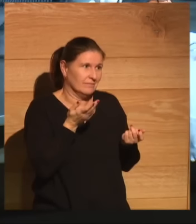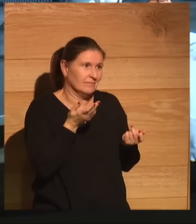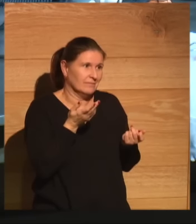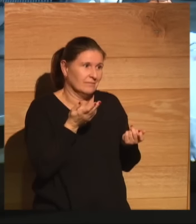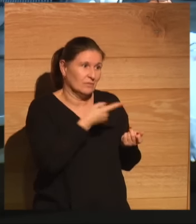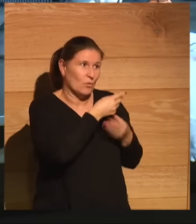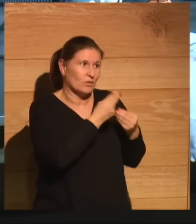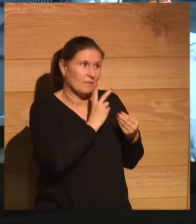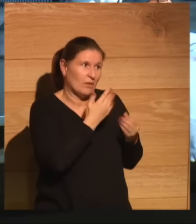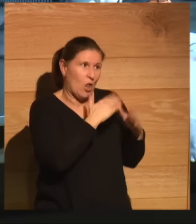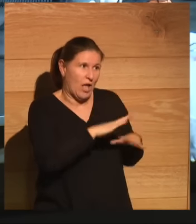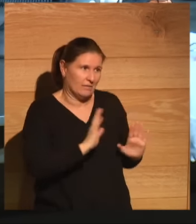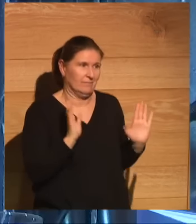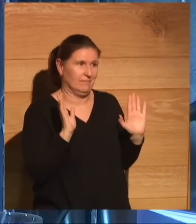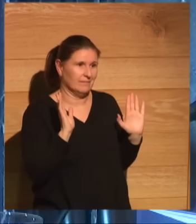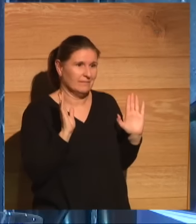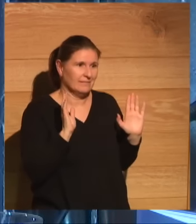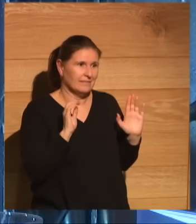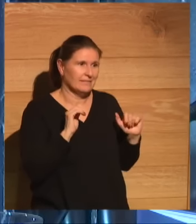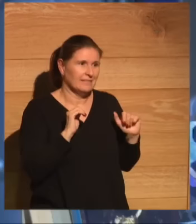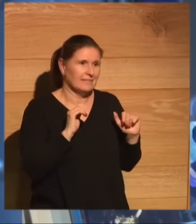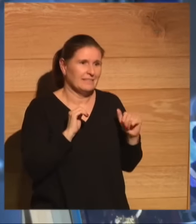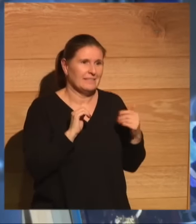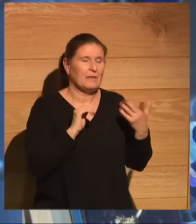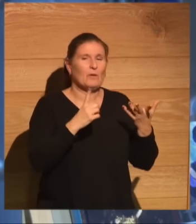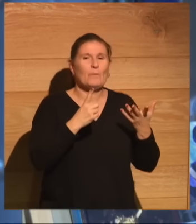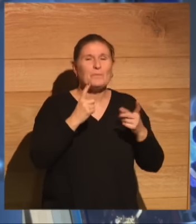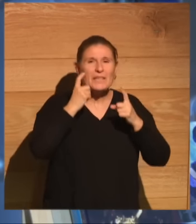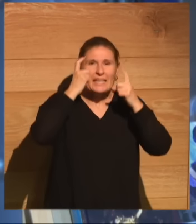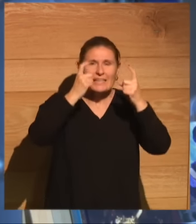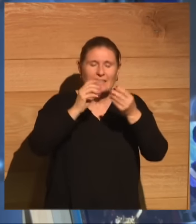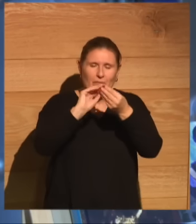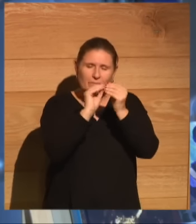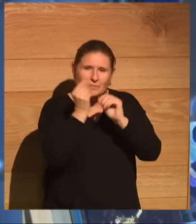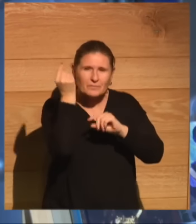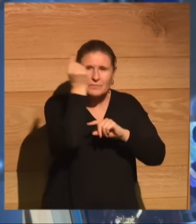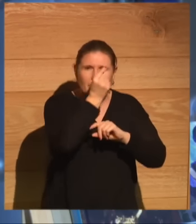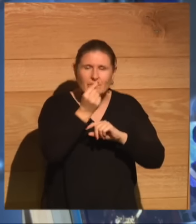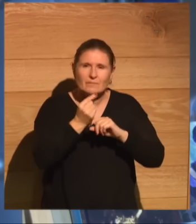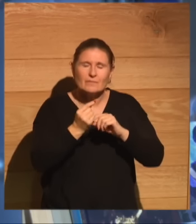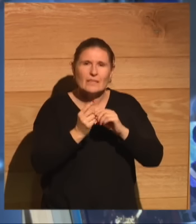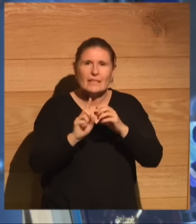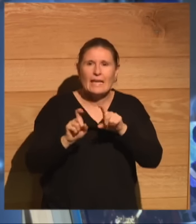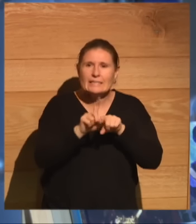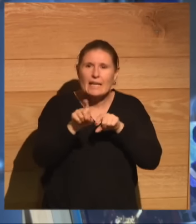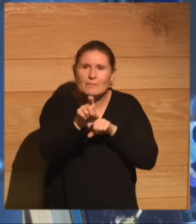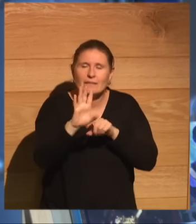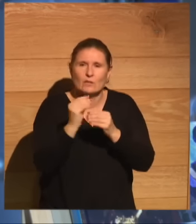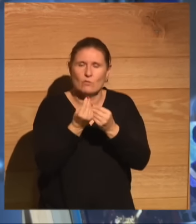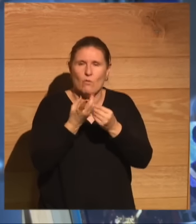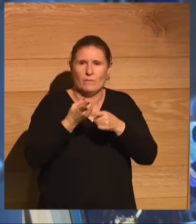Gente que trata de hacer serpientes a través de calcetines